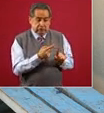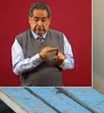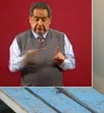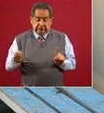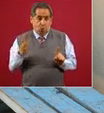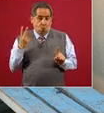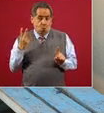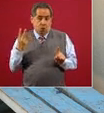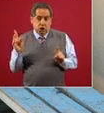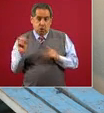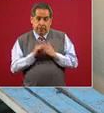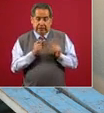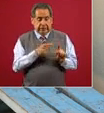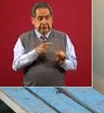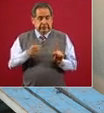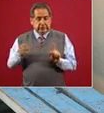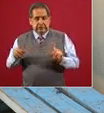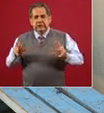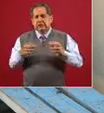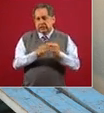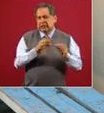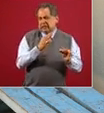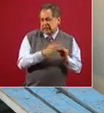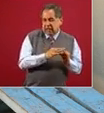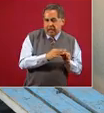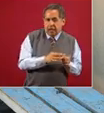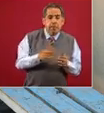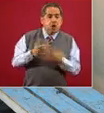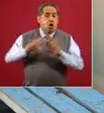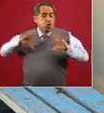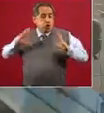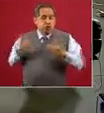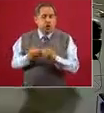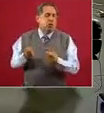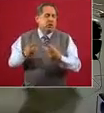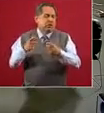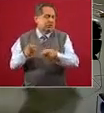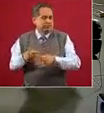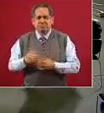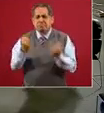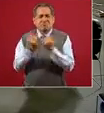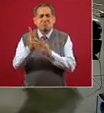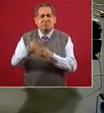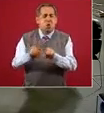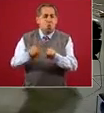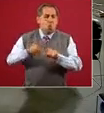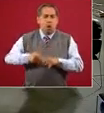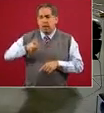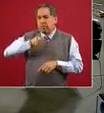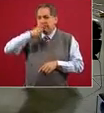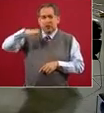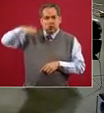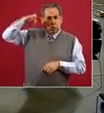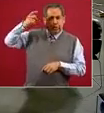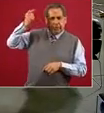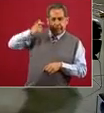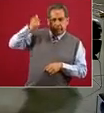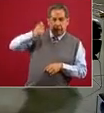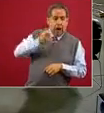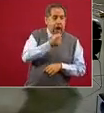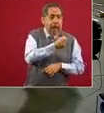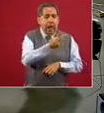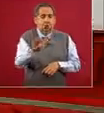periodo de pago, que ya no es bimestre, sino cuatrimestre. Igual que en la pensión de adulto mayor, algunas personas que